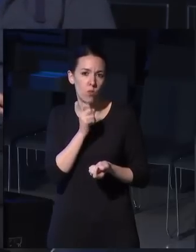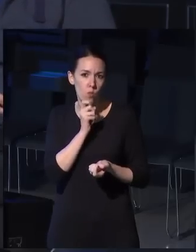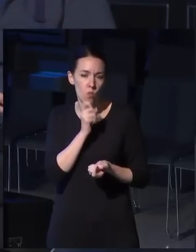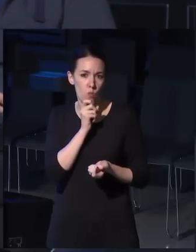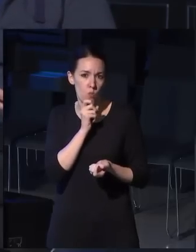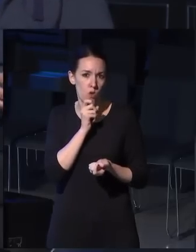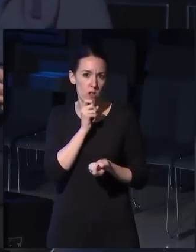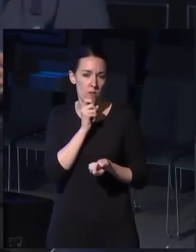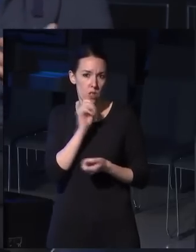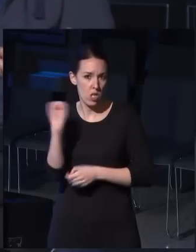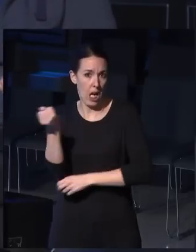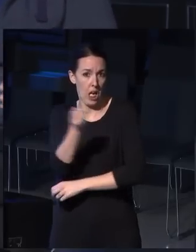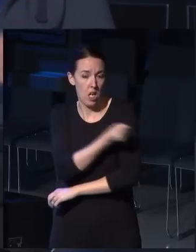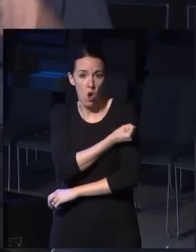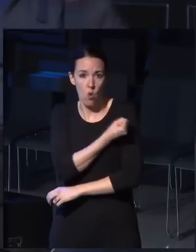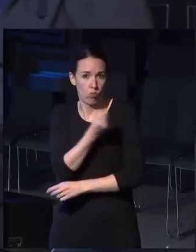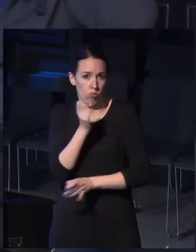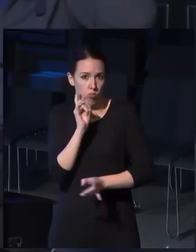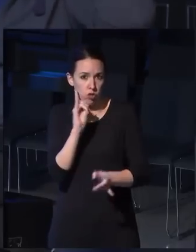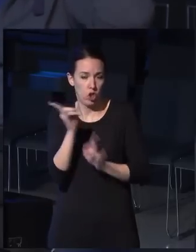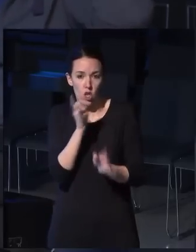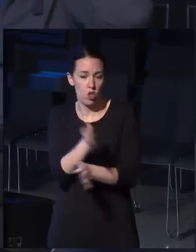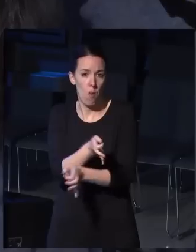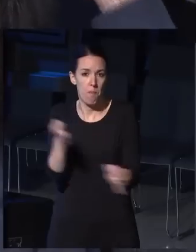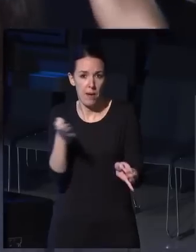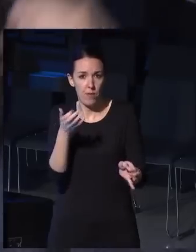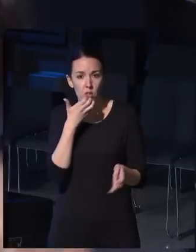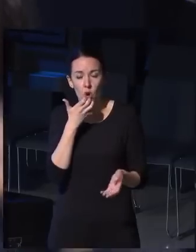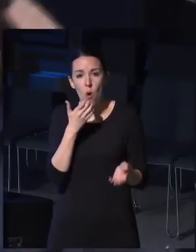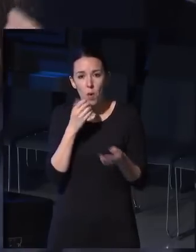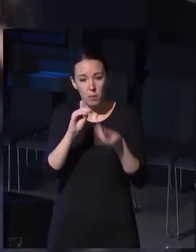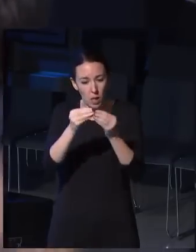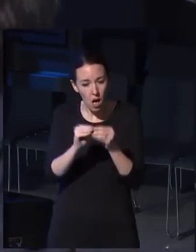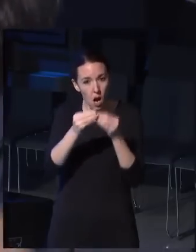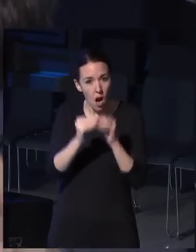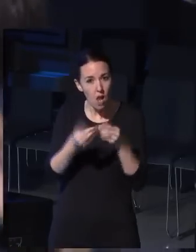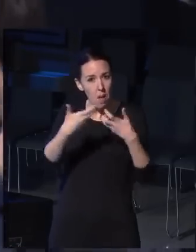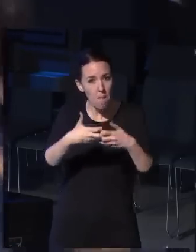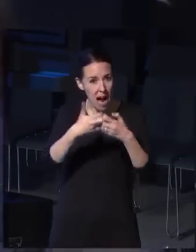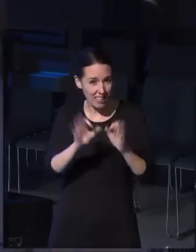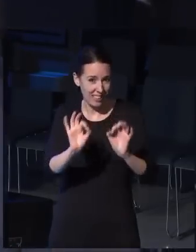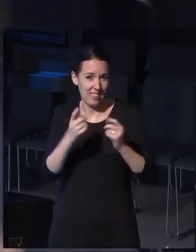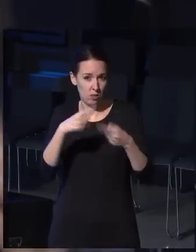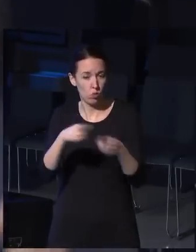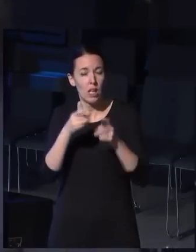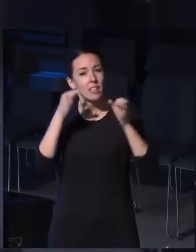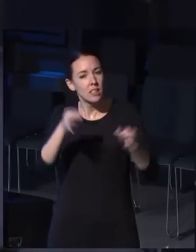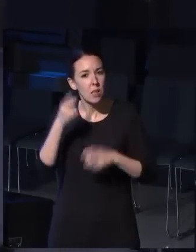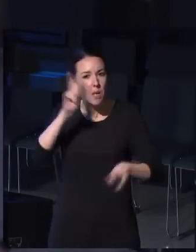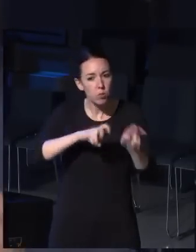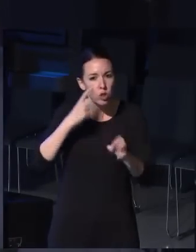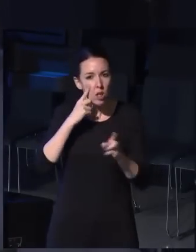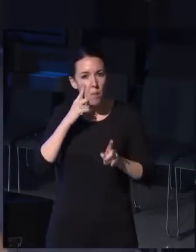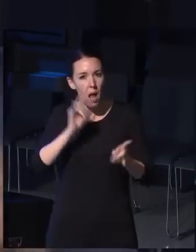registrar el sonido, un sonido que sea perfecto, ¿no? Y los grandes constructores de equipos siempre están intentando, buscando los equipos que no tienen